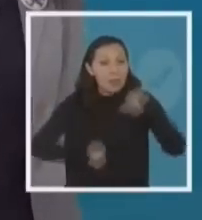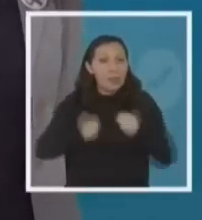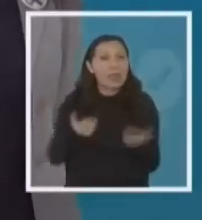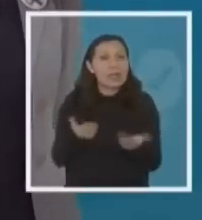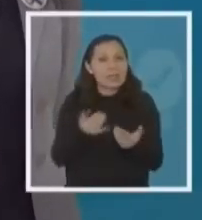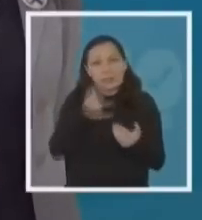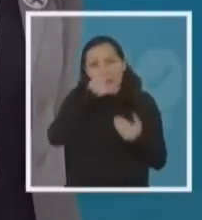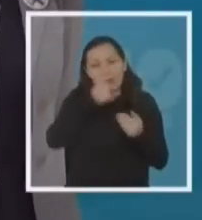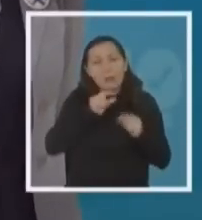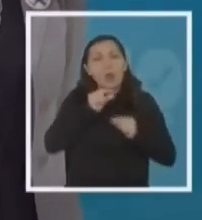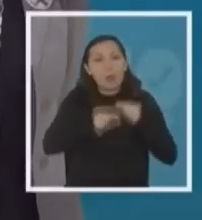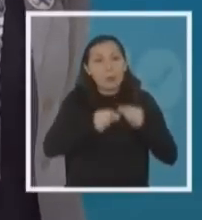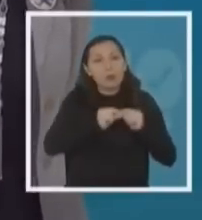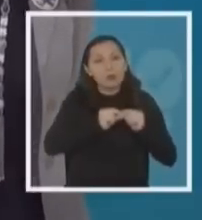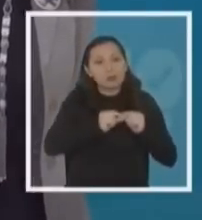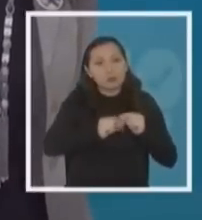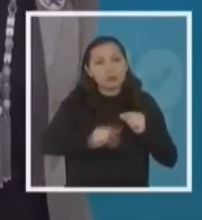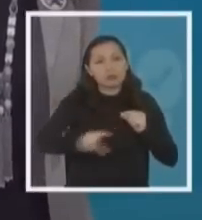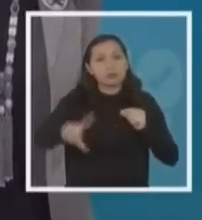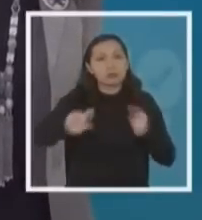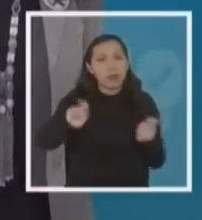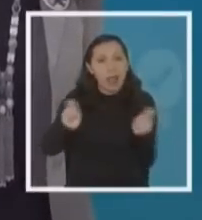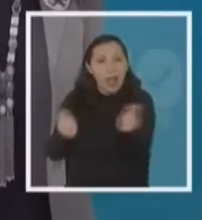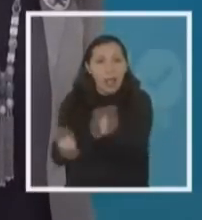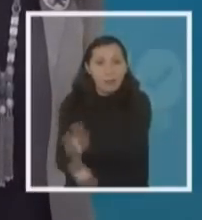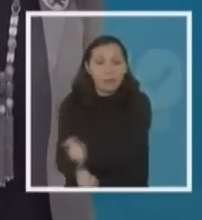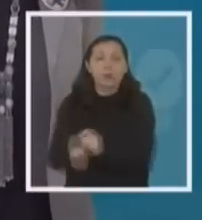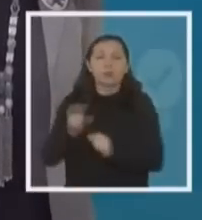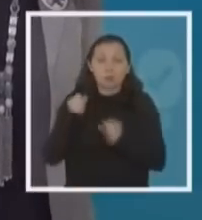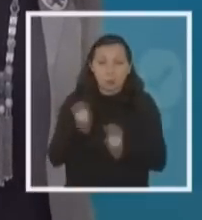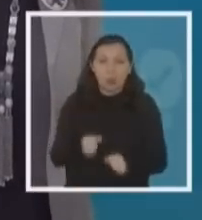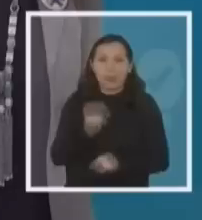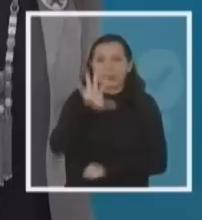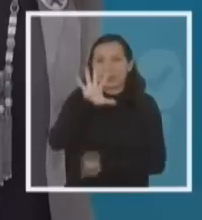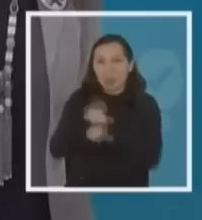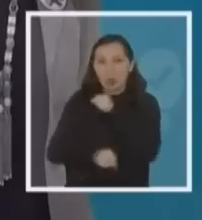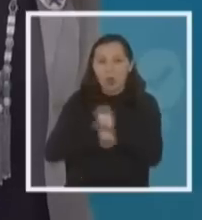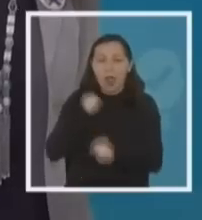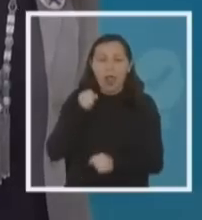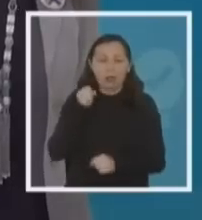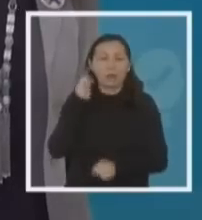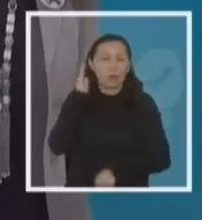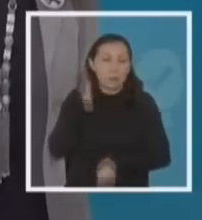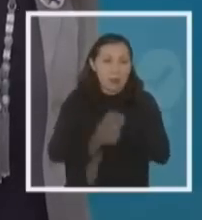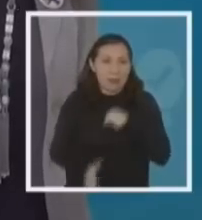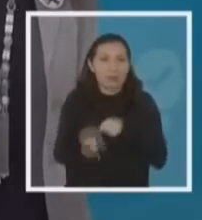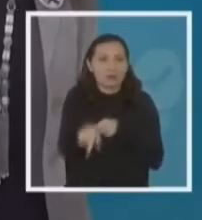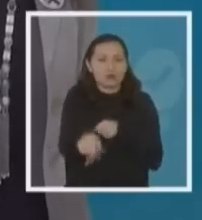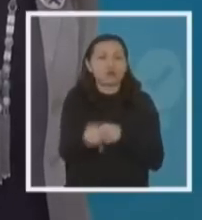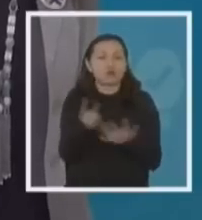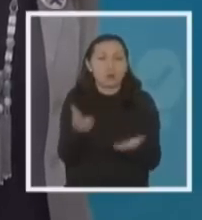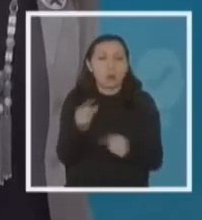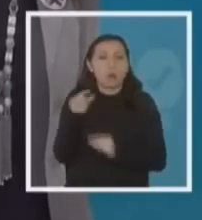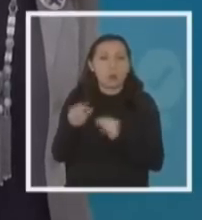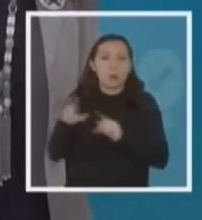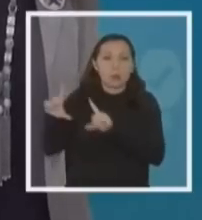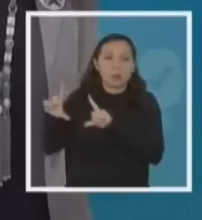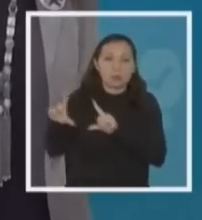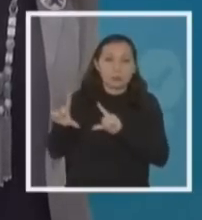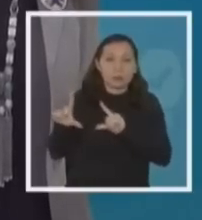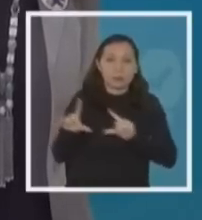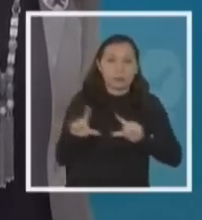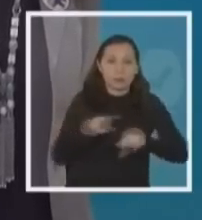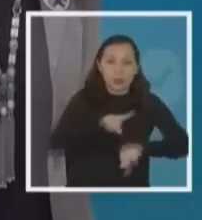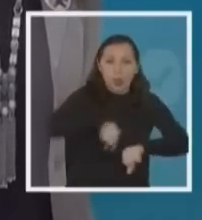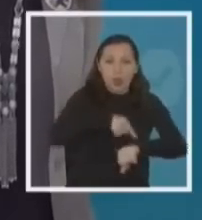que requieran un periodo de implementación mayor van a contar con esta gradualidad de 5 años durante los cuales se va reduciendo paulatinamente el tiempo de